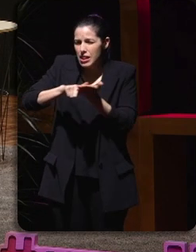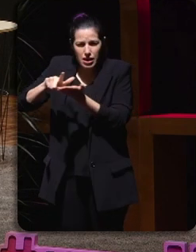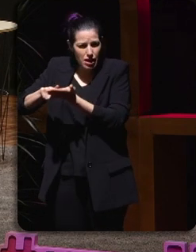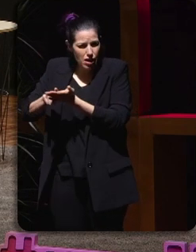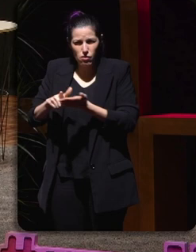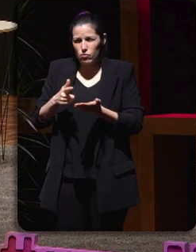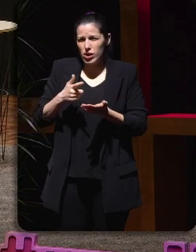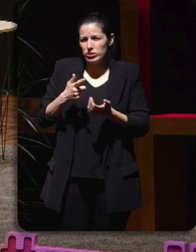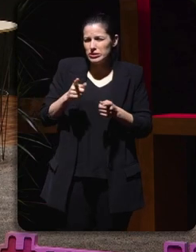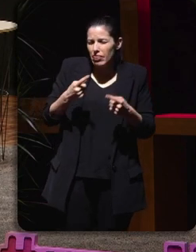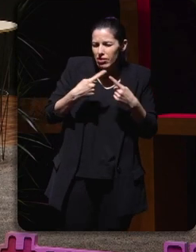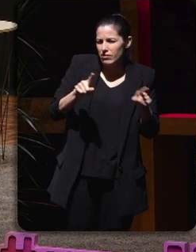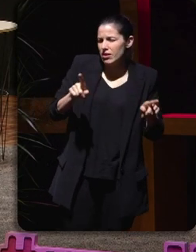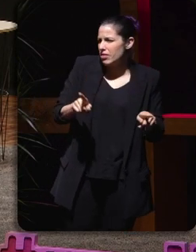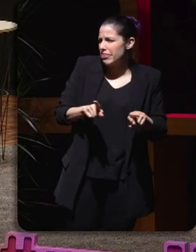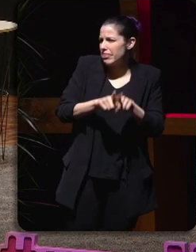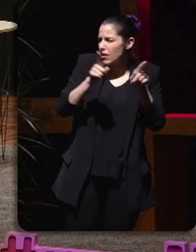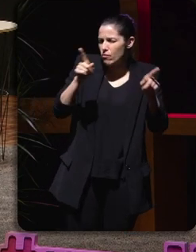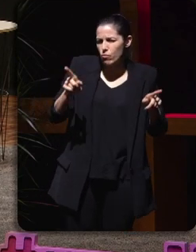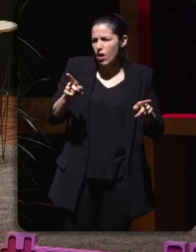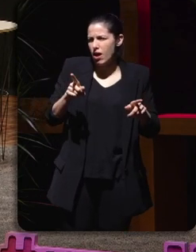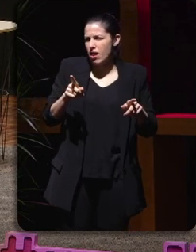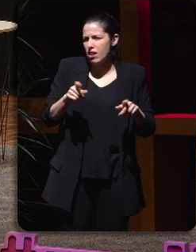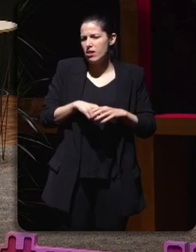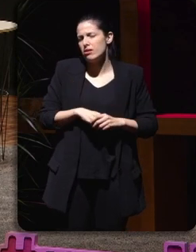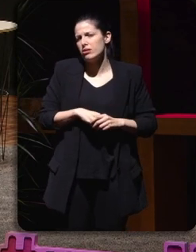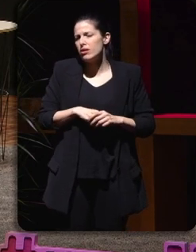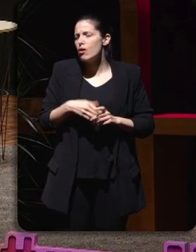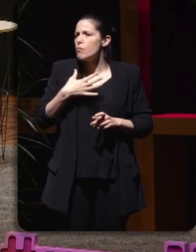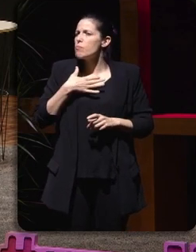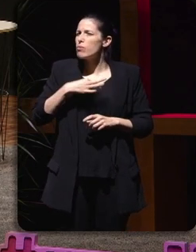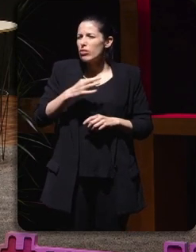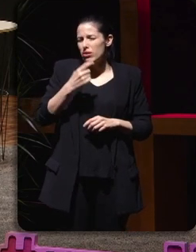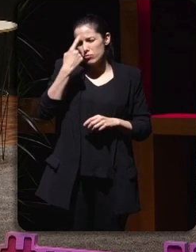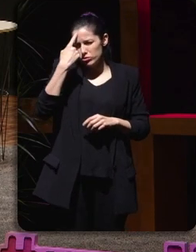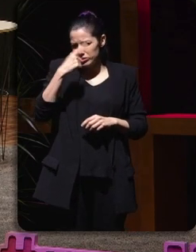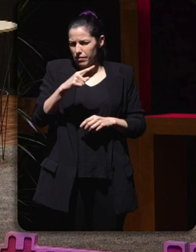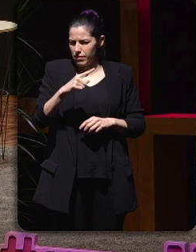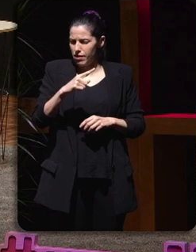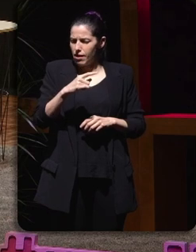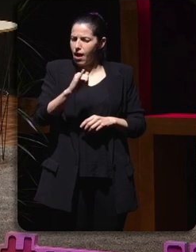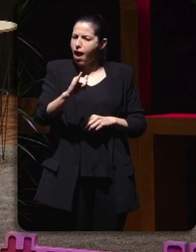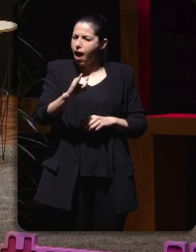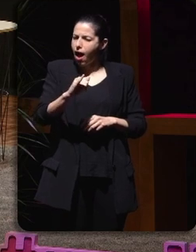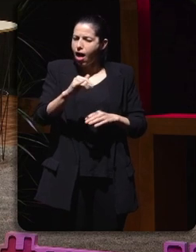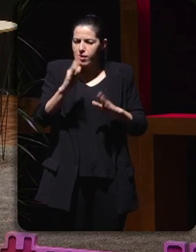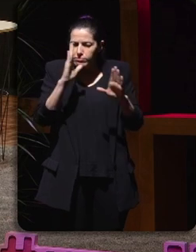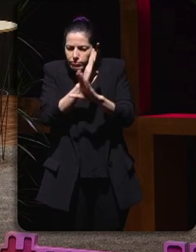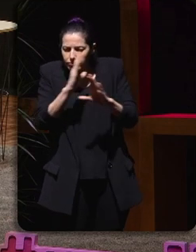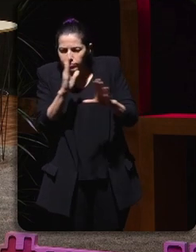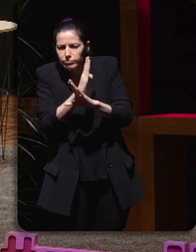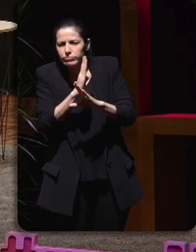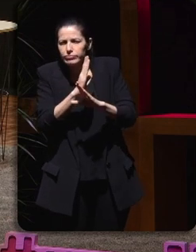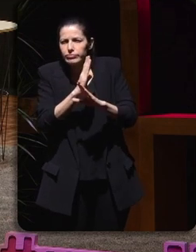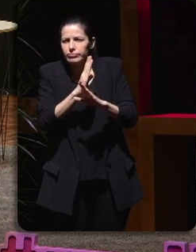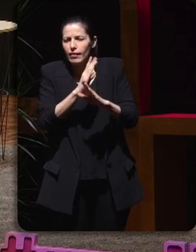lenguas romances sean no lo sean da igual siempre podemos saber que hay discriminación a través de